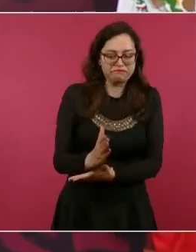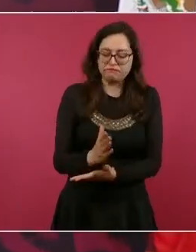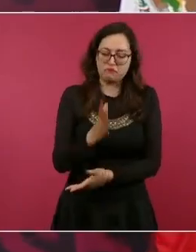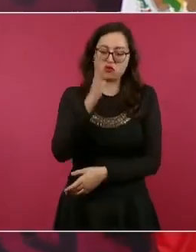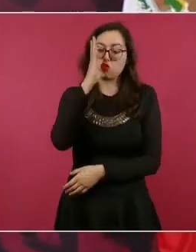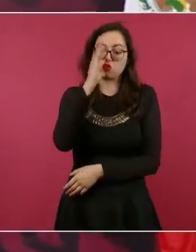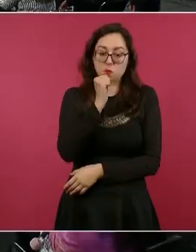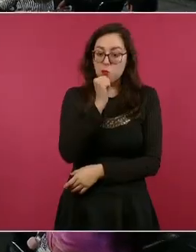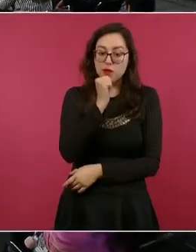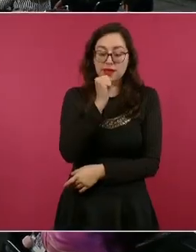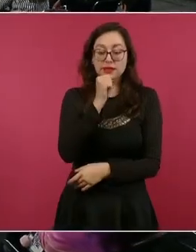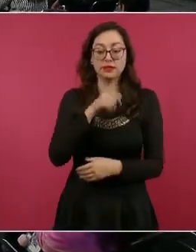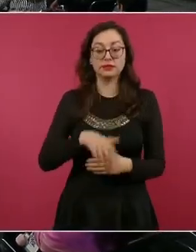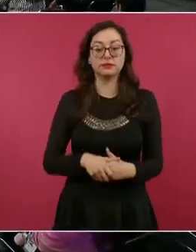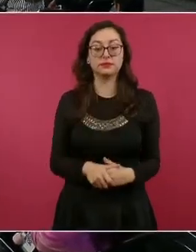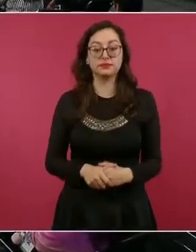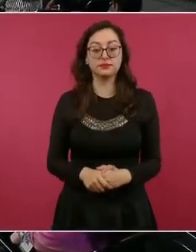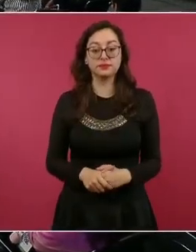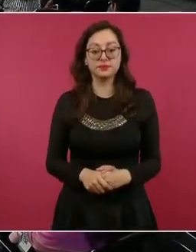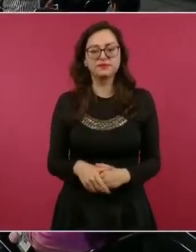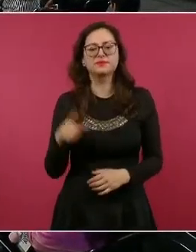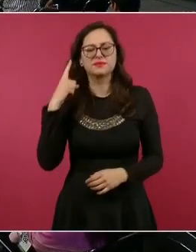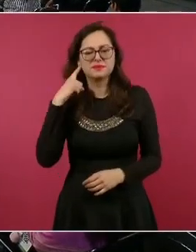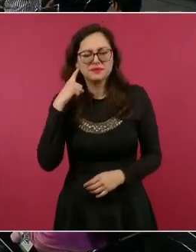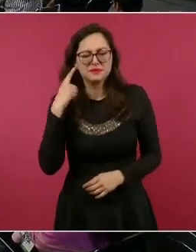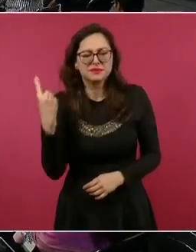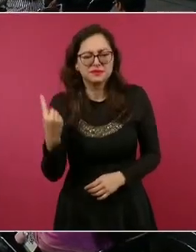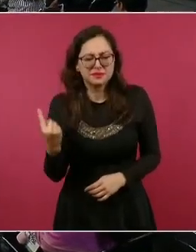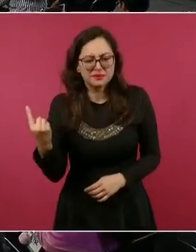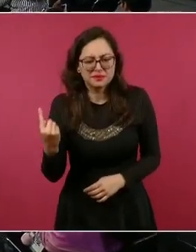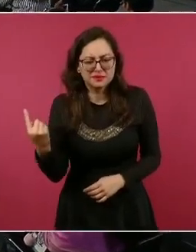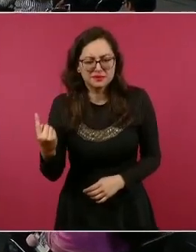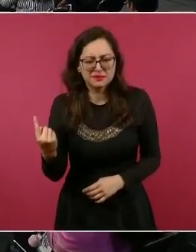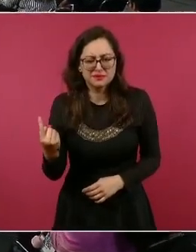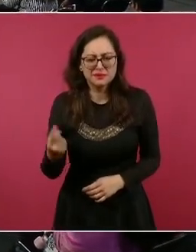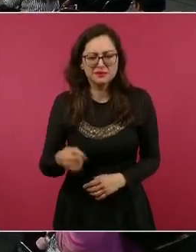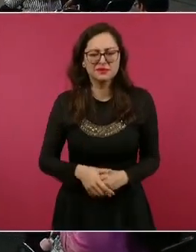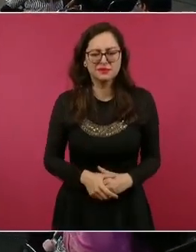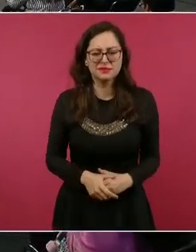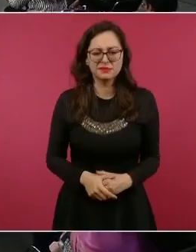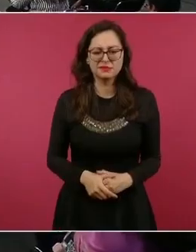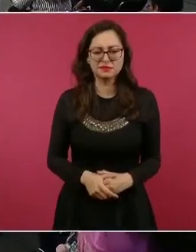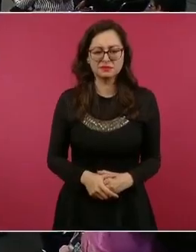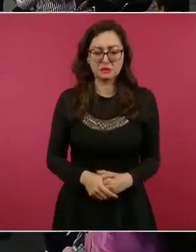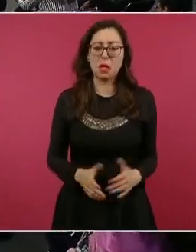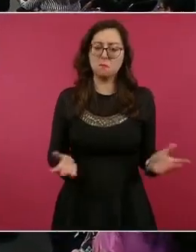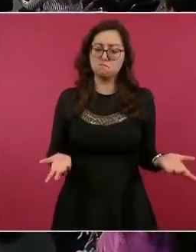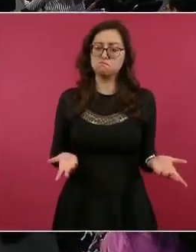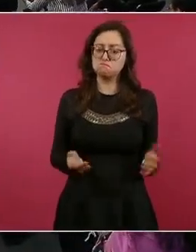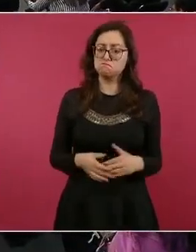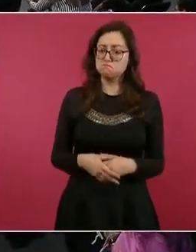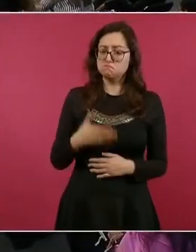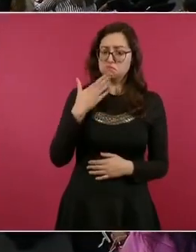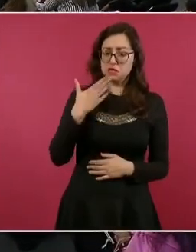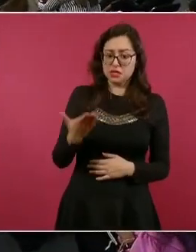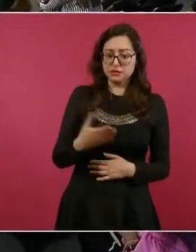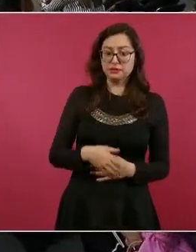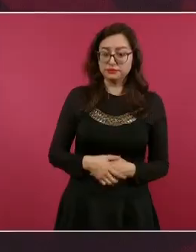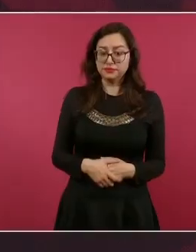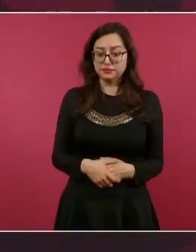¿Una condena? De la embajada mexicana por 29 votos a favor. ¿Qué opina de eso? Ah, muy bien.